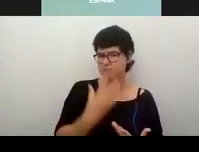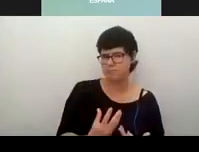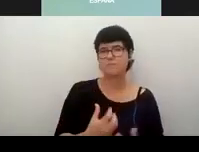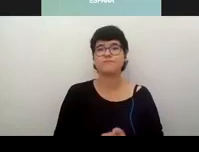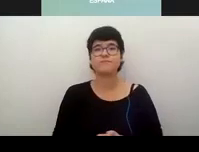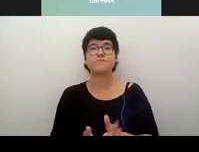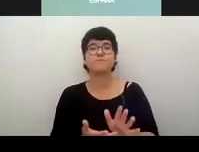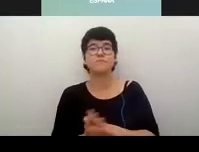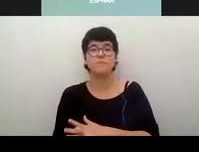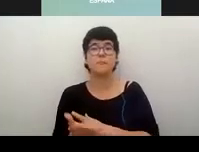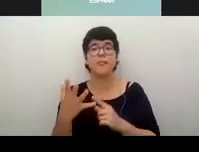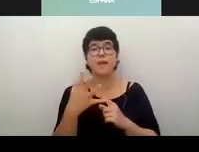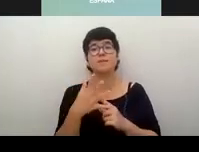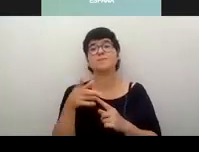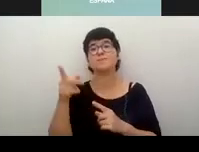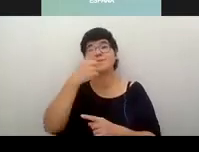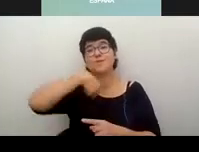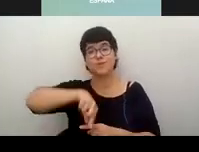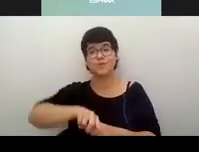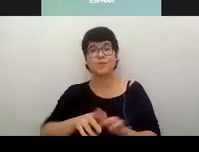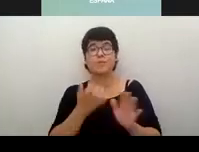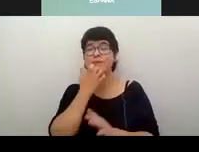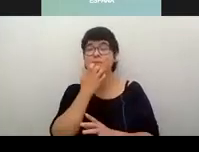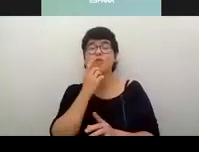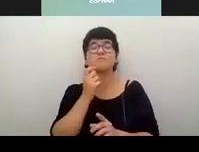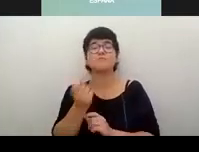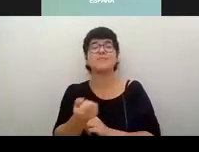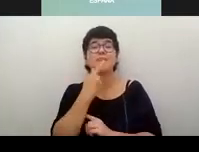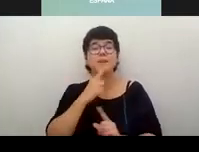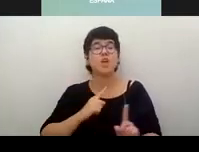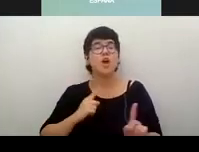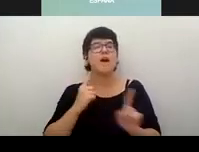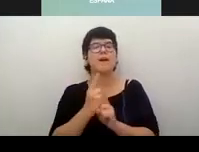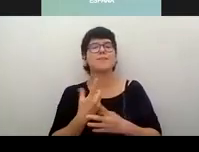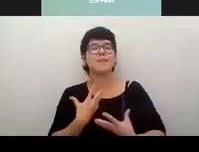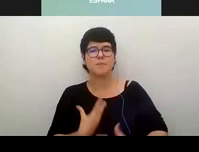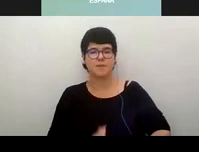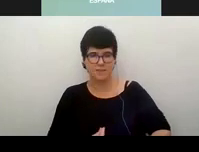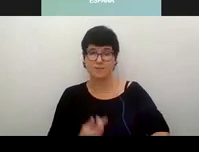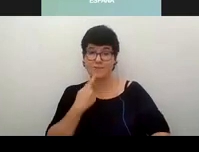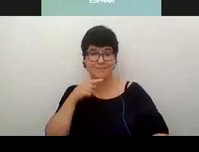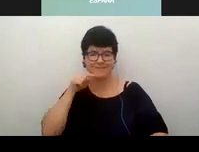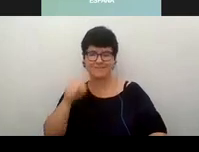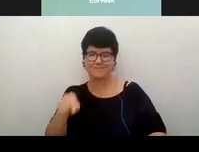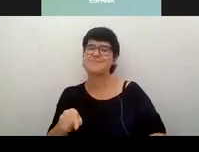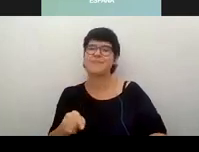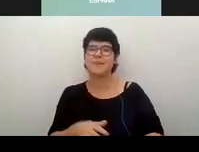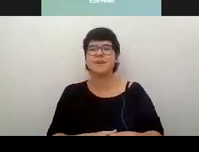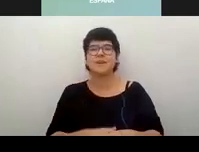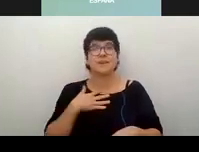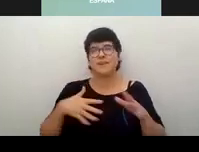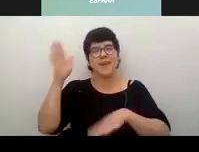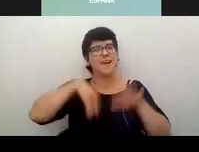el que actuamos nosotros cuando damos un tratamiento antidepresivo. Pues eso, me lío.